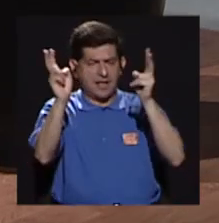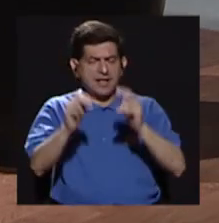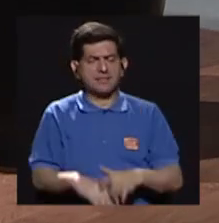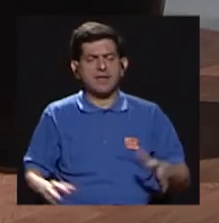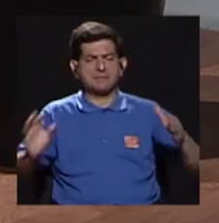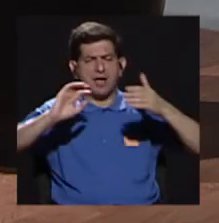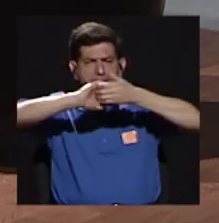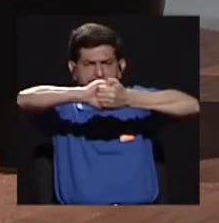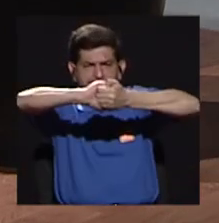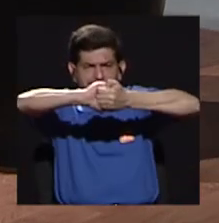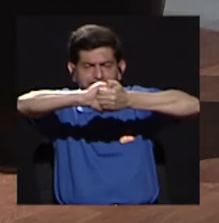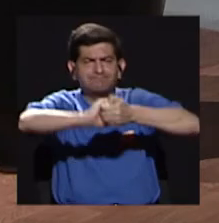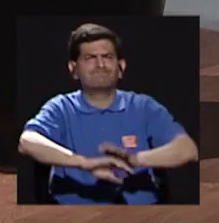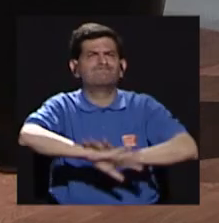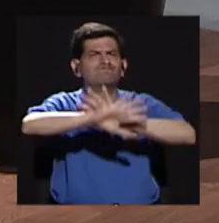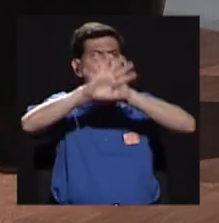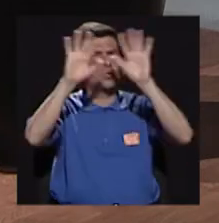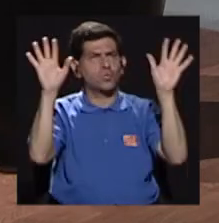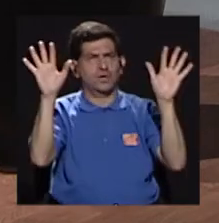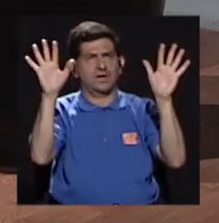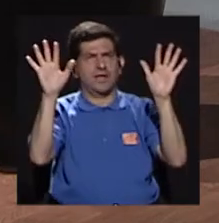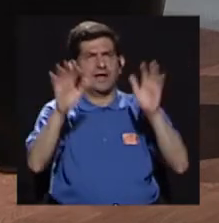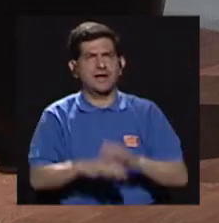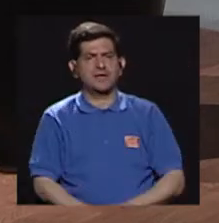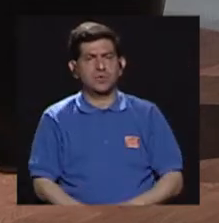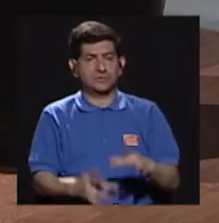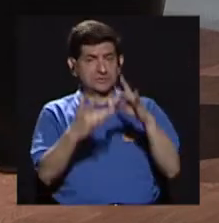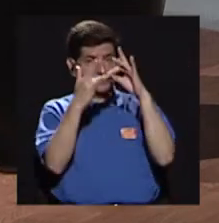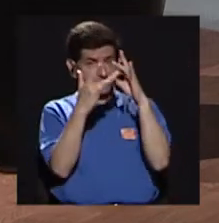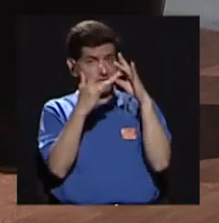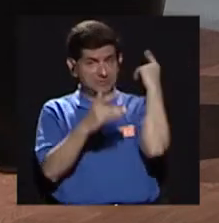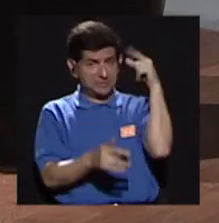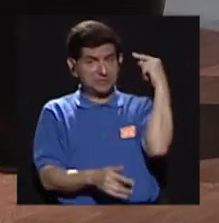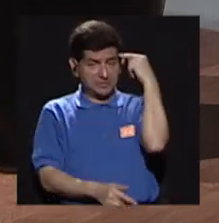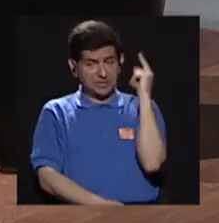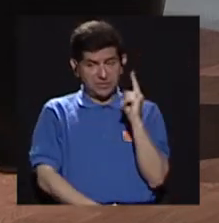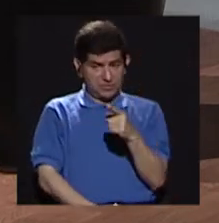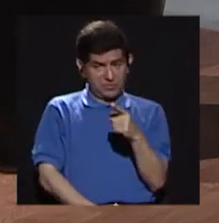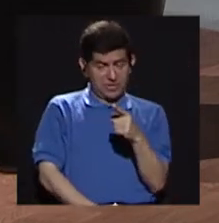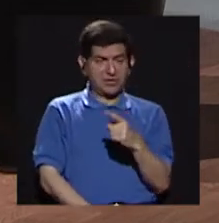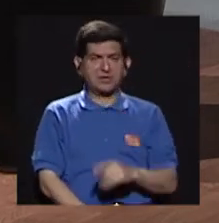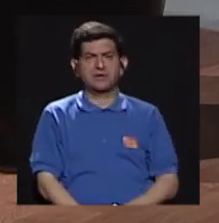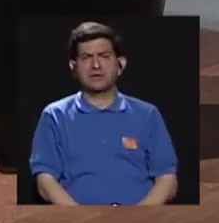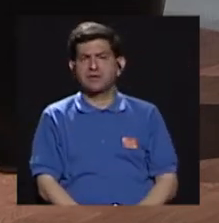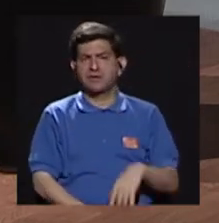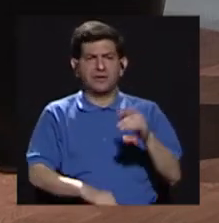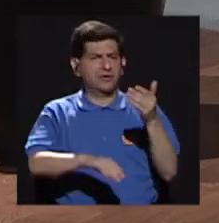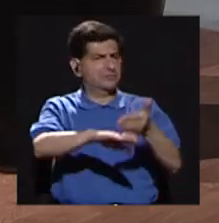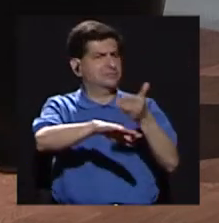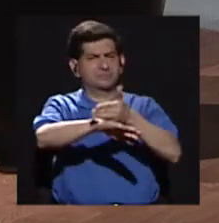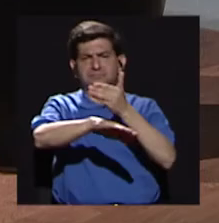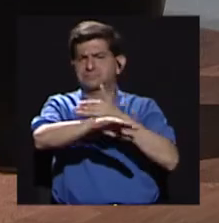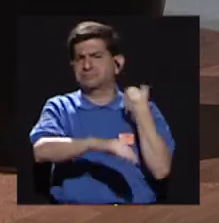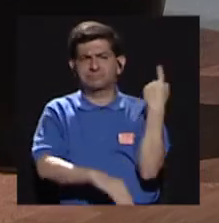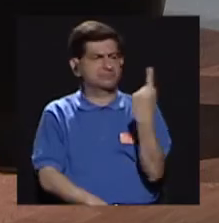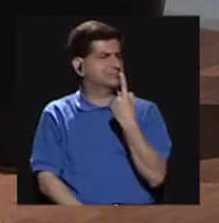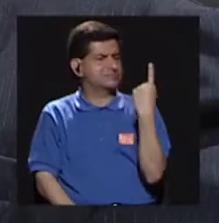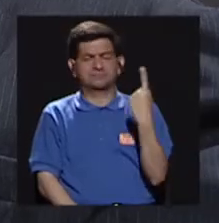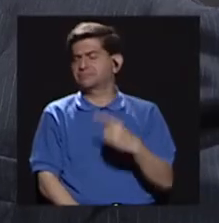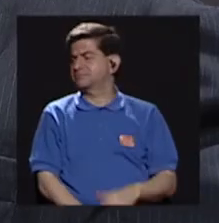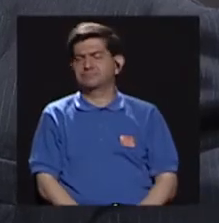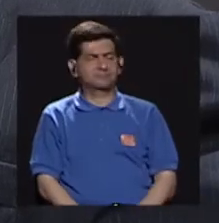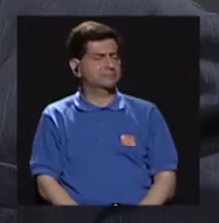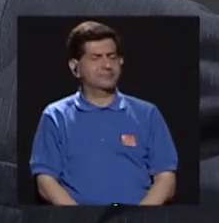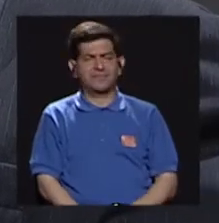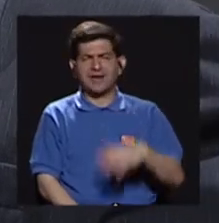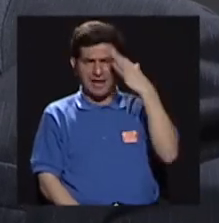alianzas porque es clarísimo que particularmente este gobierno no puede avanzar suelo decir creo